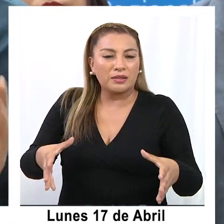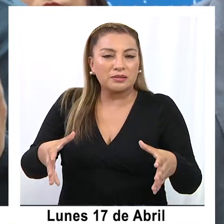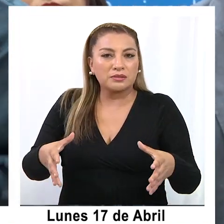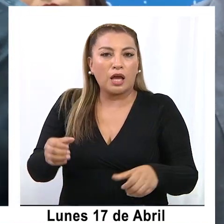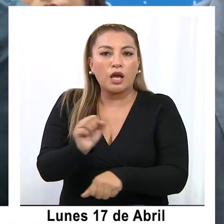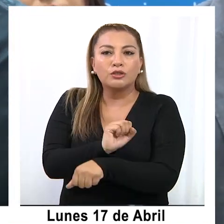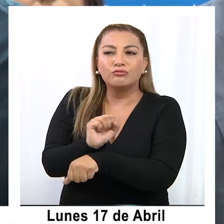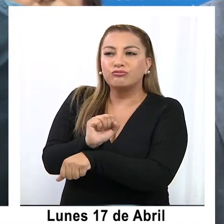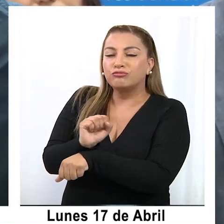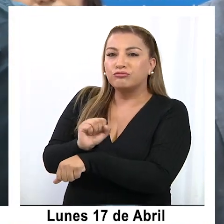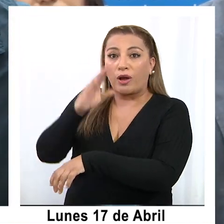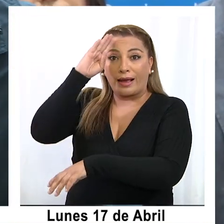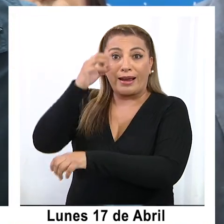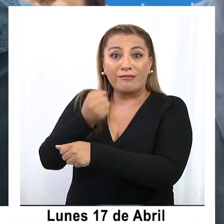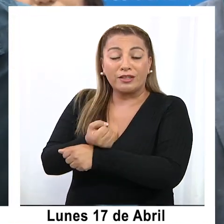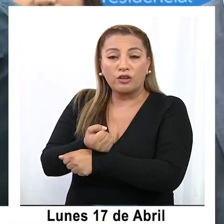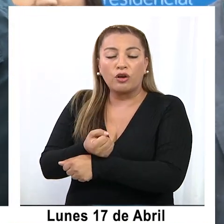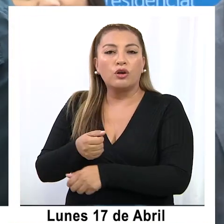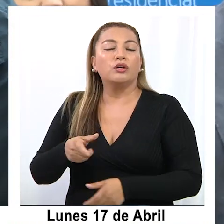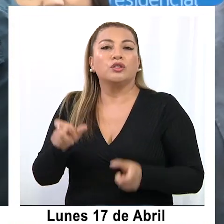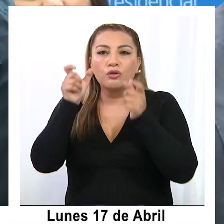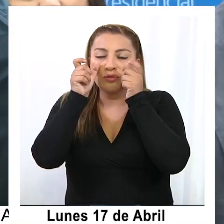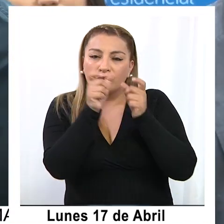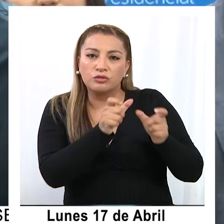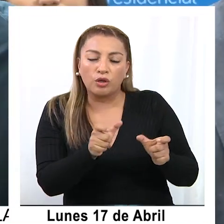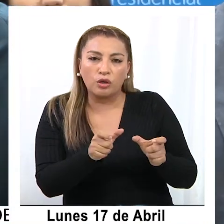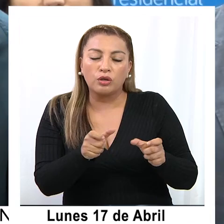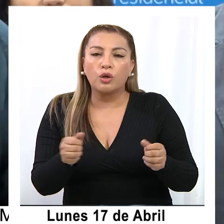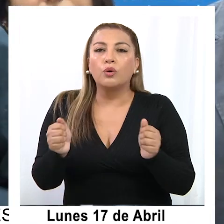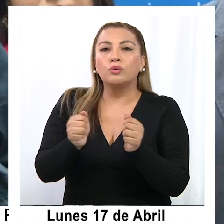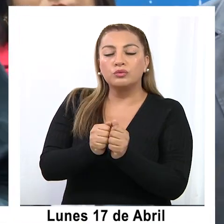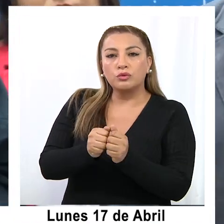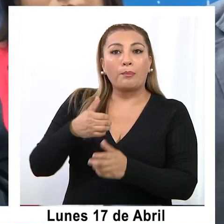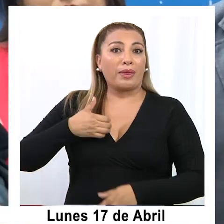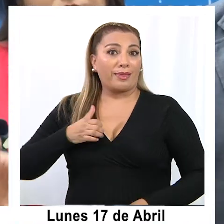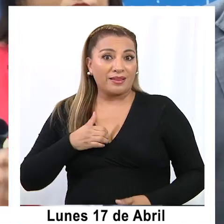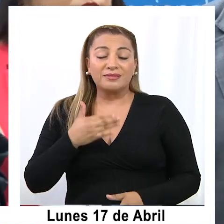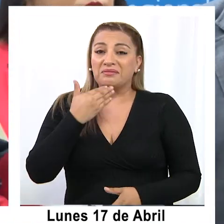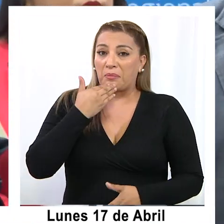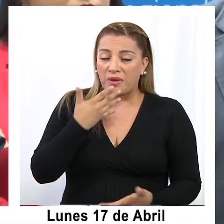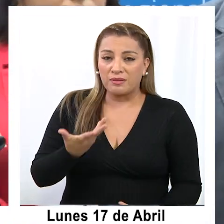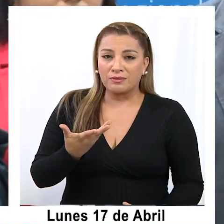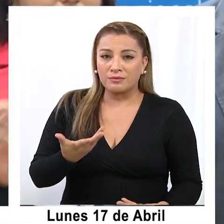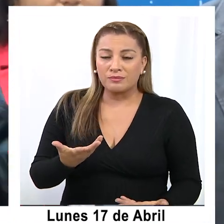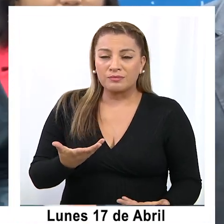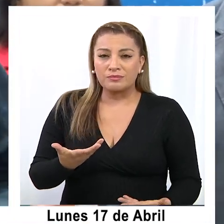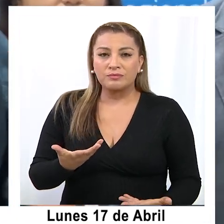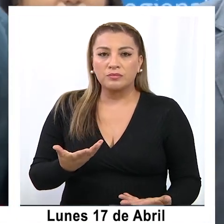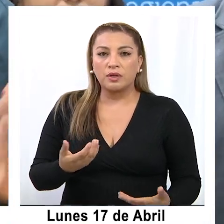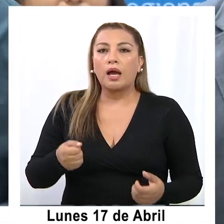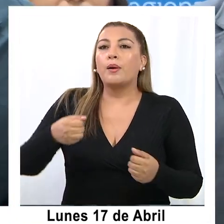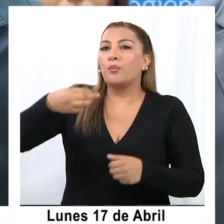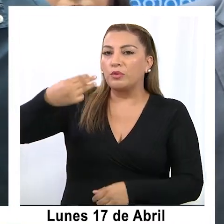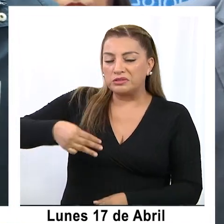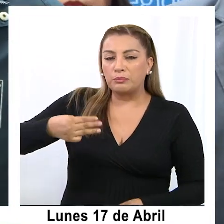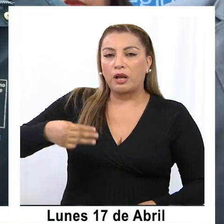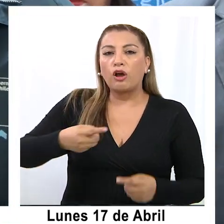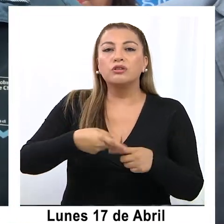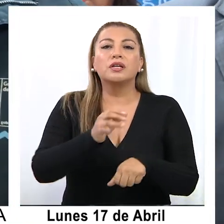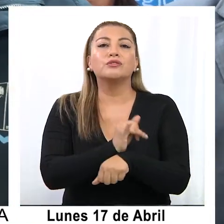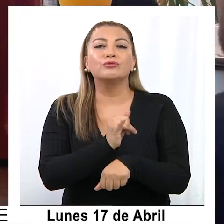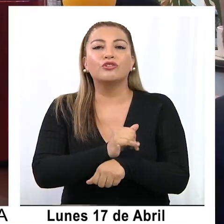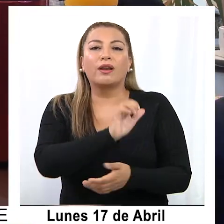patrullajes y las fiscalizaciones que se realizan en conjunto con las policías, pero también con los municipios y otras